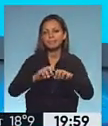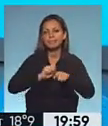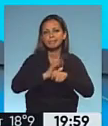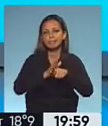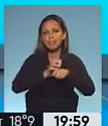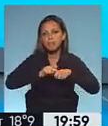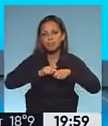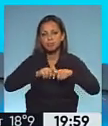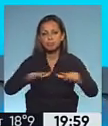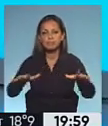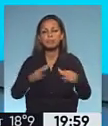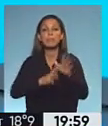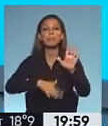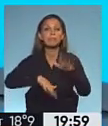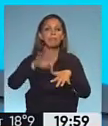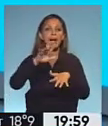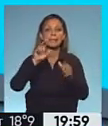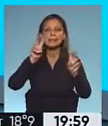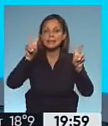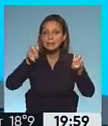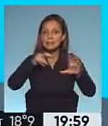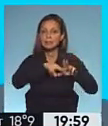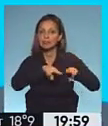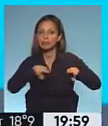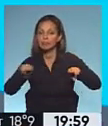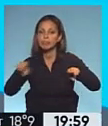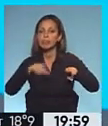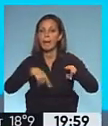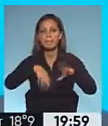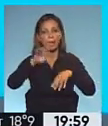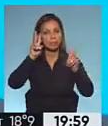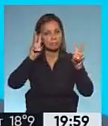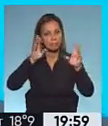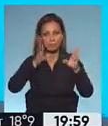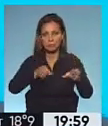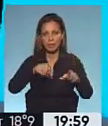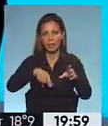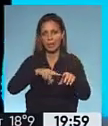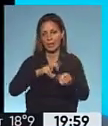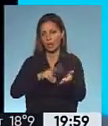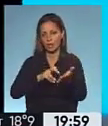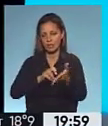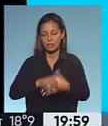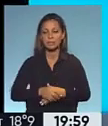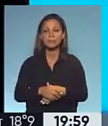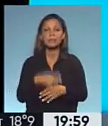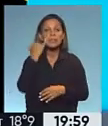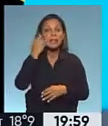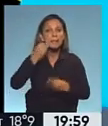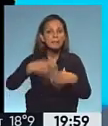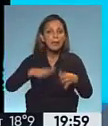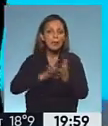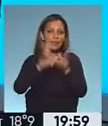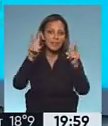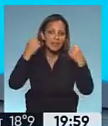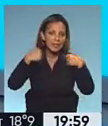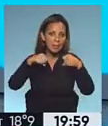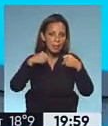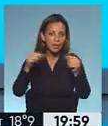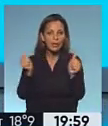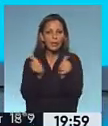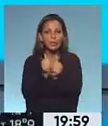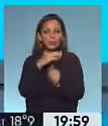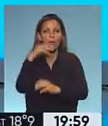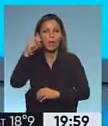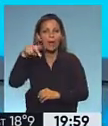del COVID-19 y sobre todo la ocupación de camas va a ocupar gran parte de esta edición. Así es. Y ya comenzamos también con el deporte. Vamos a tener junto a Juan